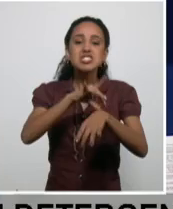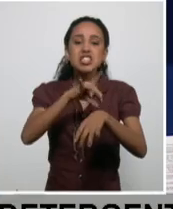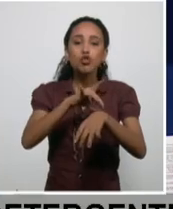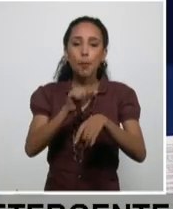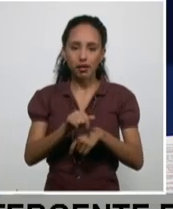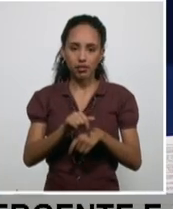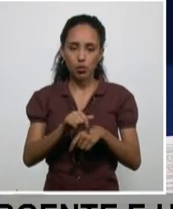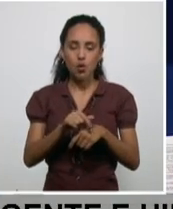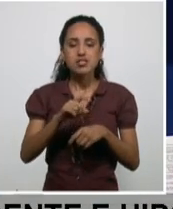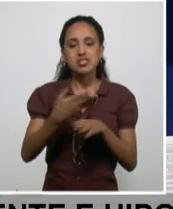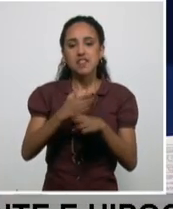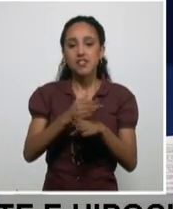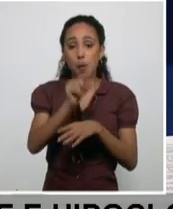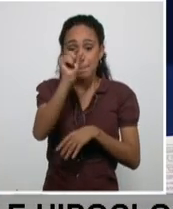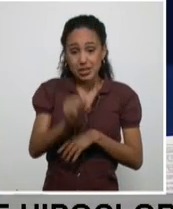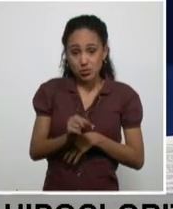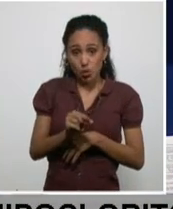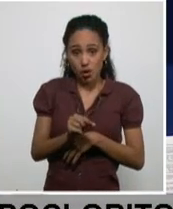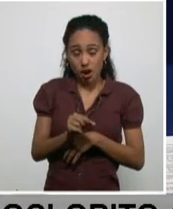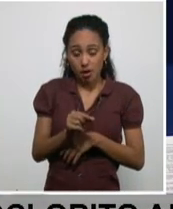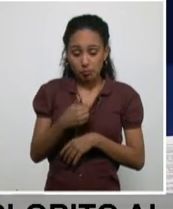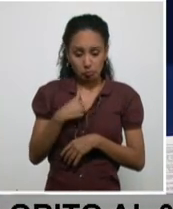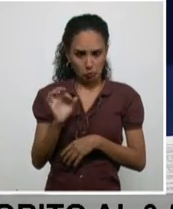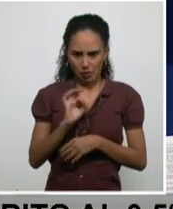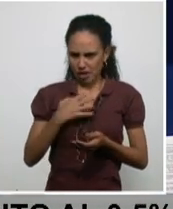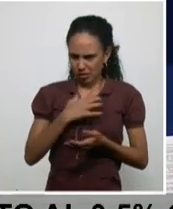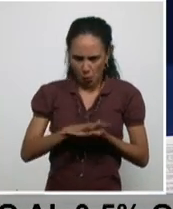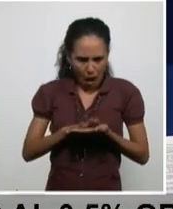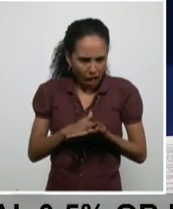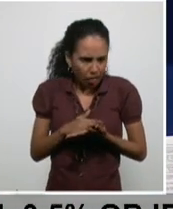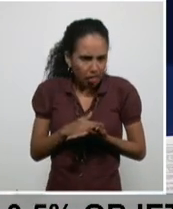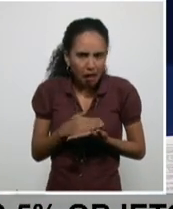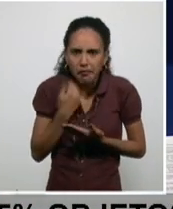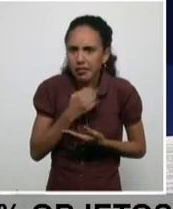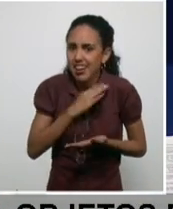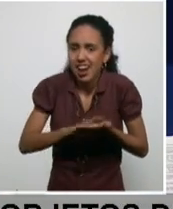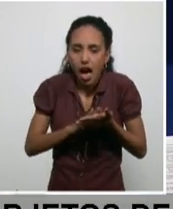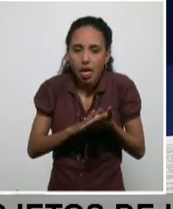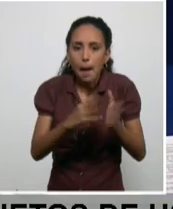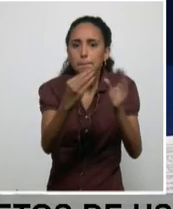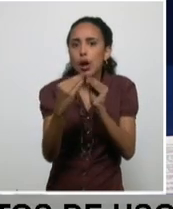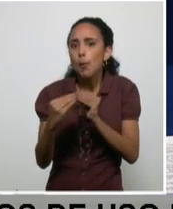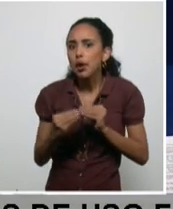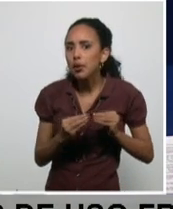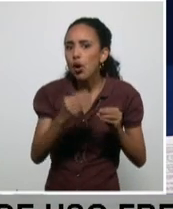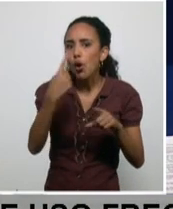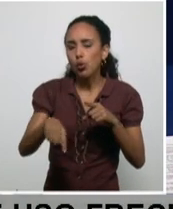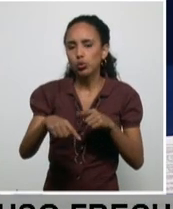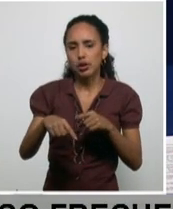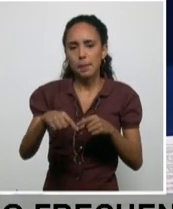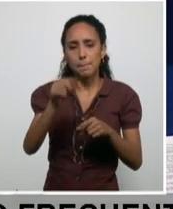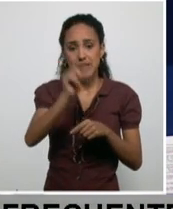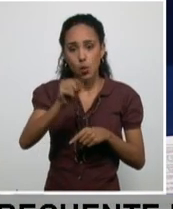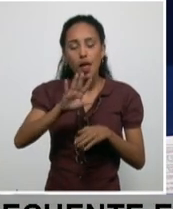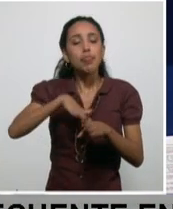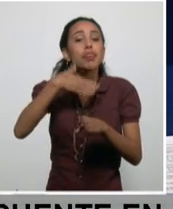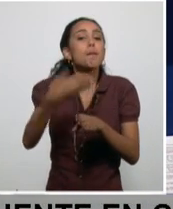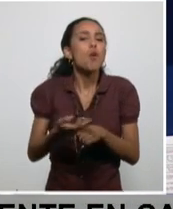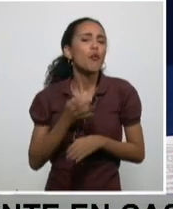persona que transmite antes de tener síntomas, por lo tanto, tiene síntomas en un momento determinado. Que ese es el